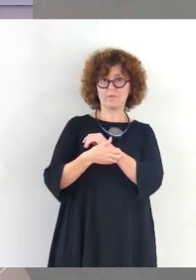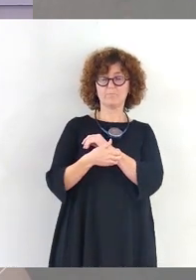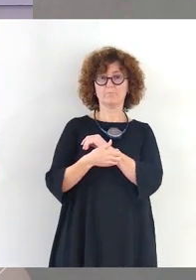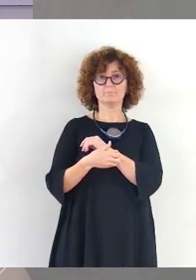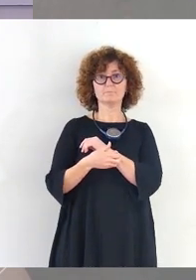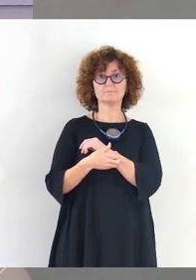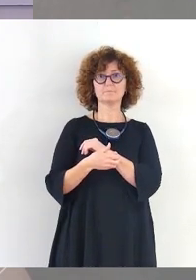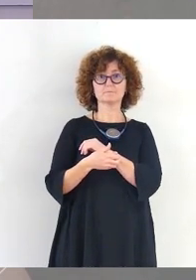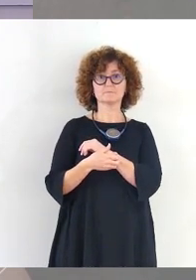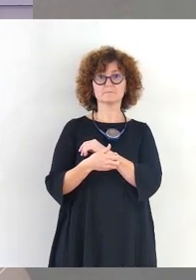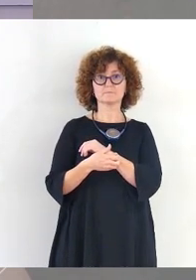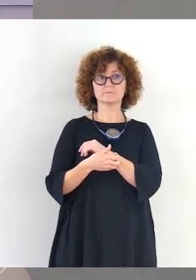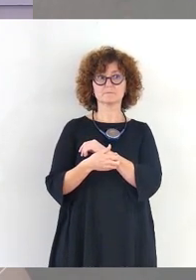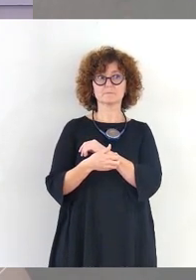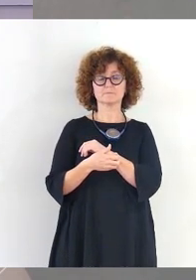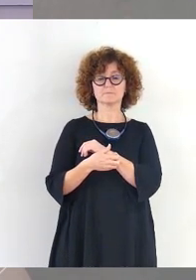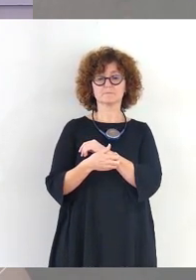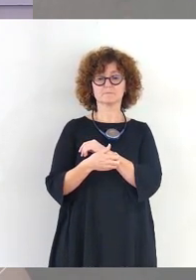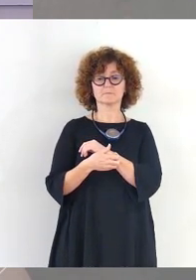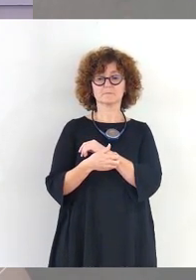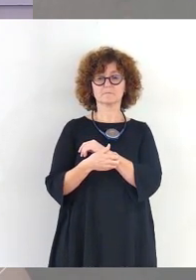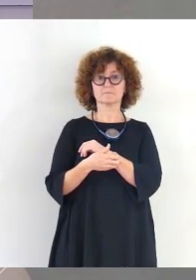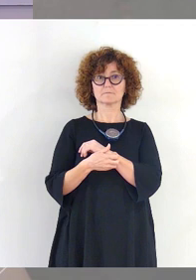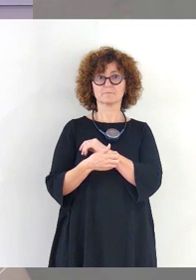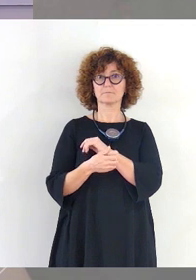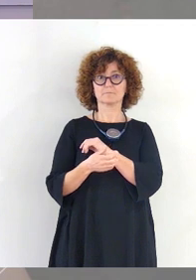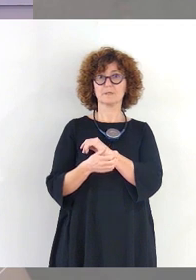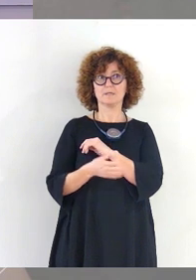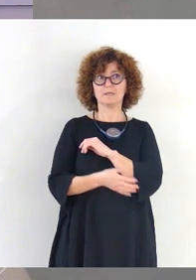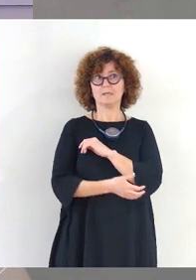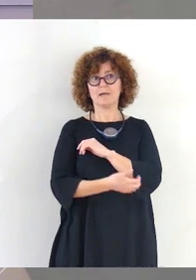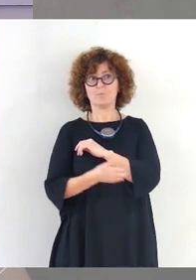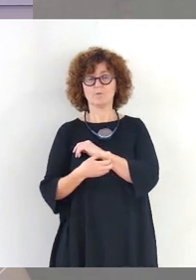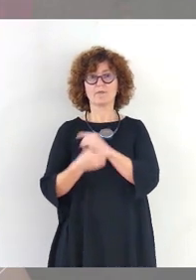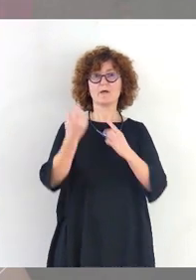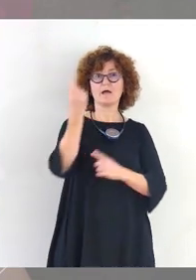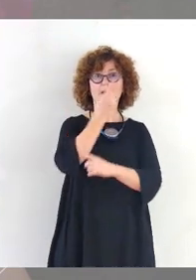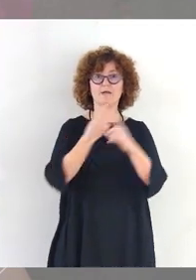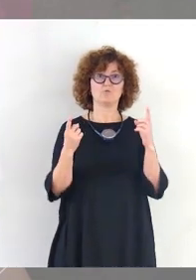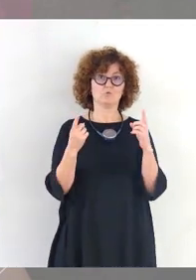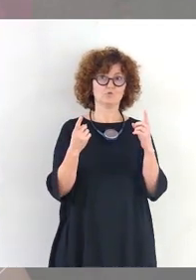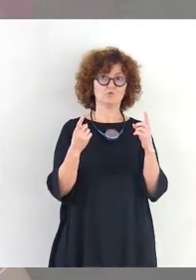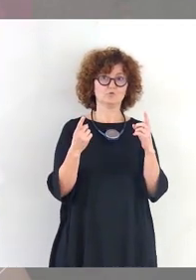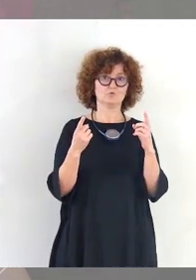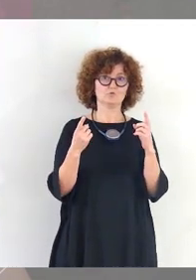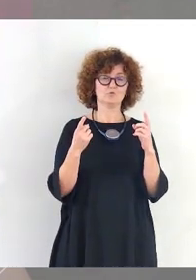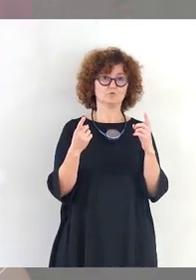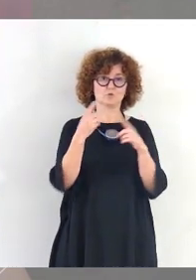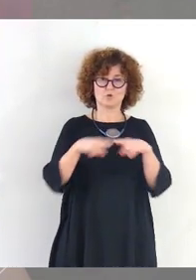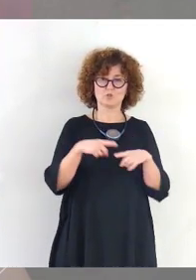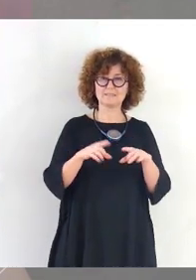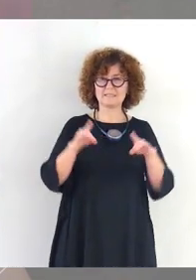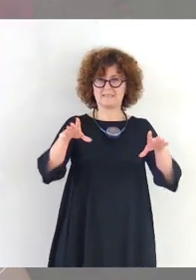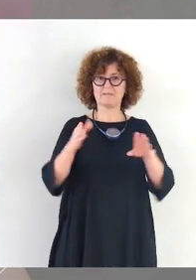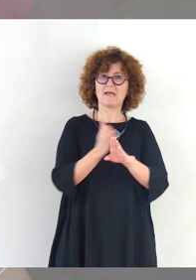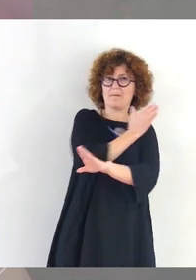de de efectos o o de puntos más sensibles primero es la alimentación luego yo creo que